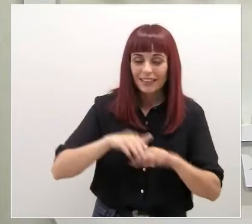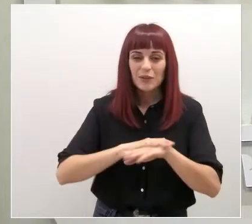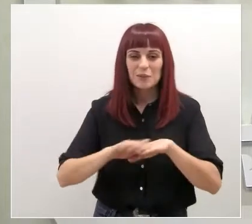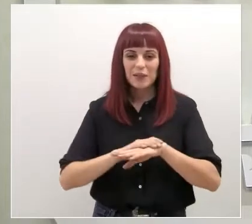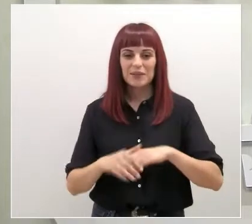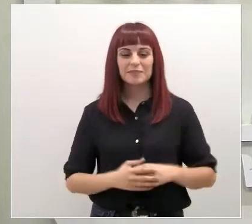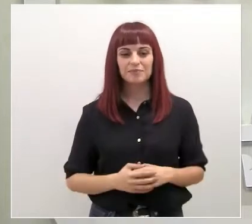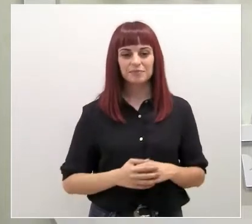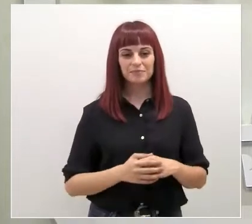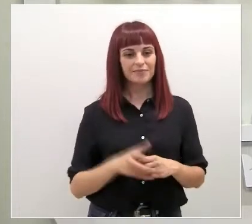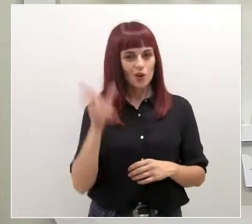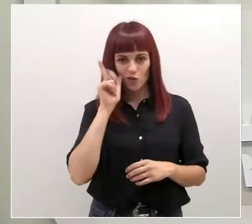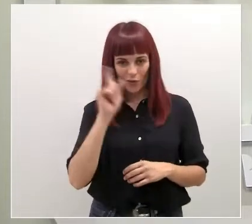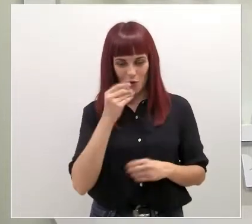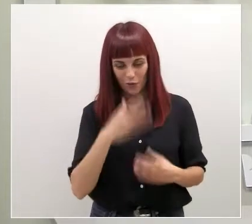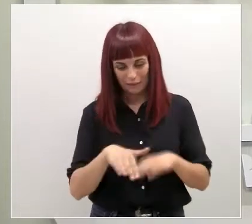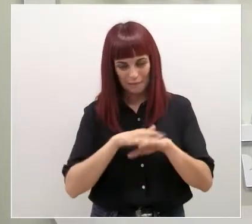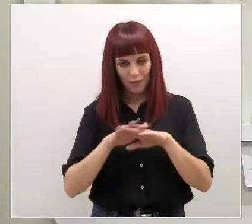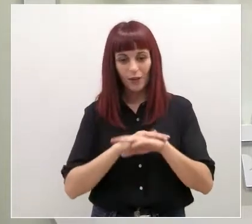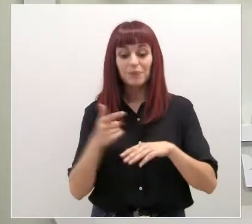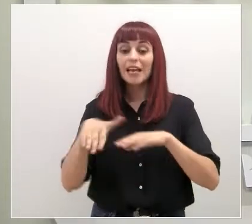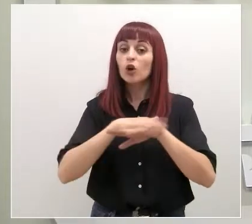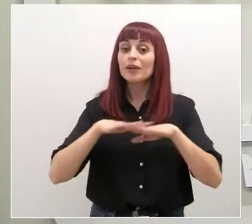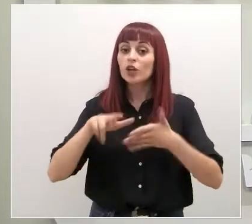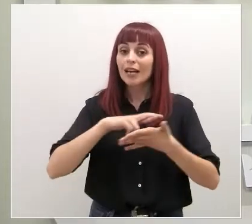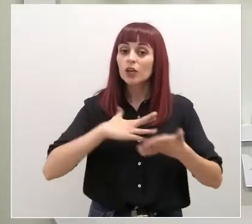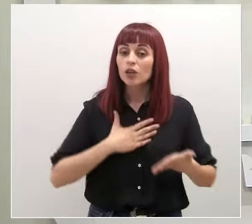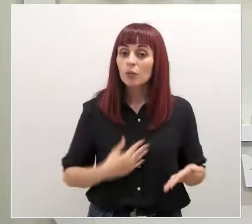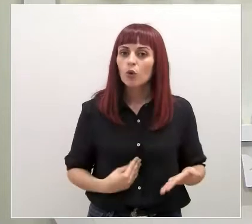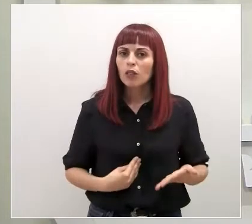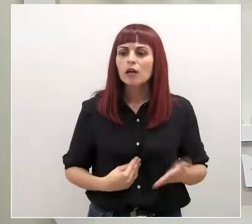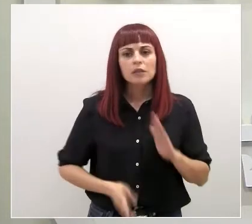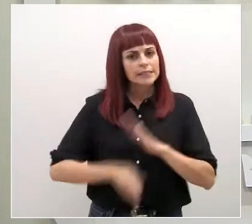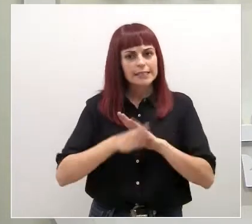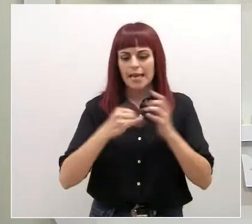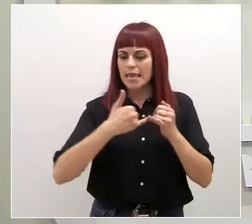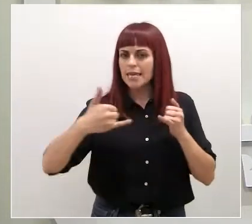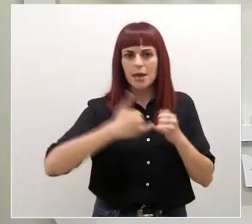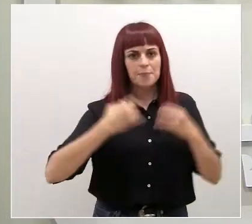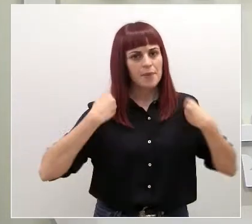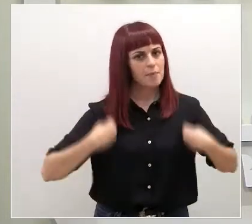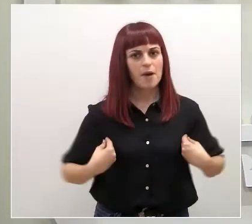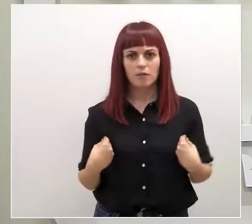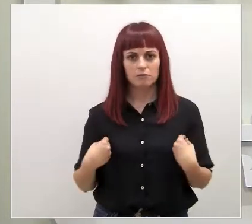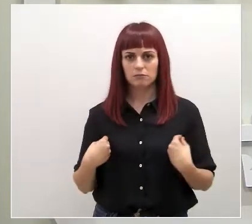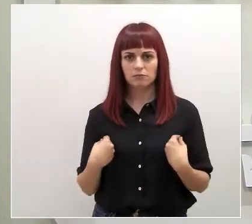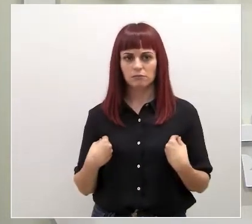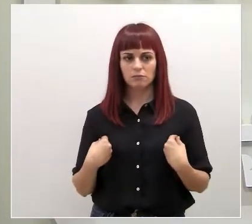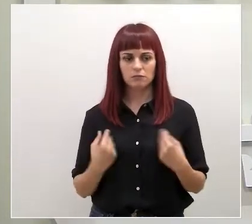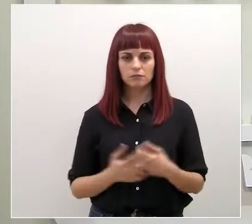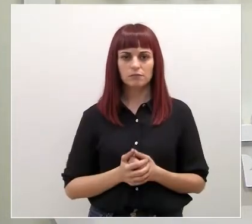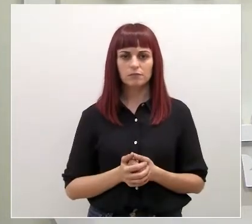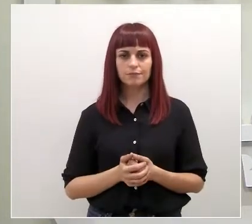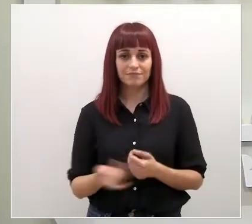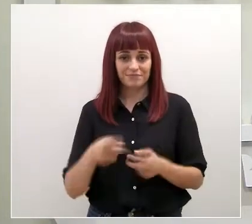no la había oído bien. El Gobierno de la región de Murcia sigue la misma línea que ha seguido desde que